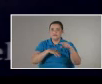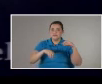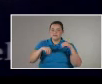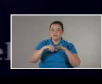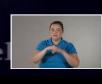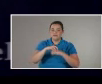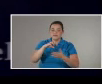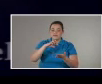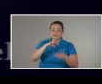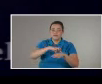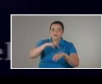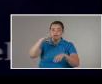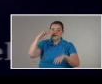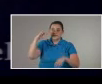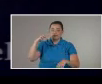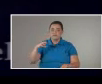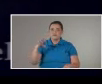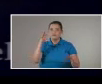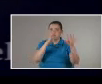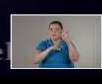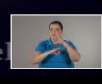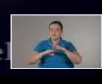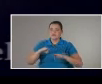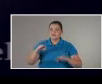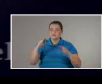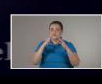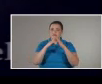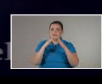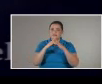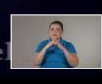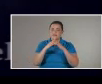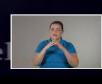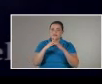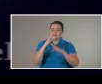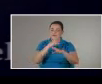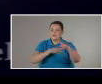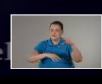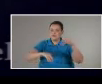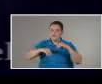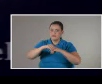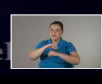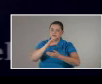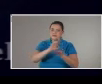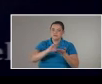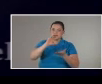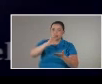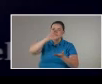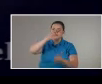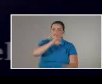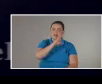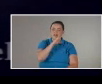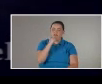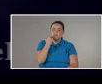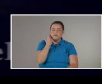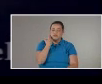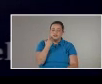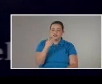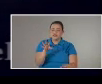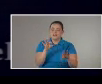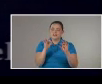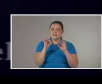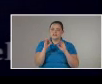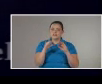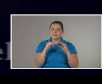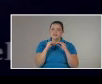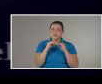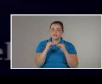eso, que dejan a sus amigos y bueno, cambio de colegio. La enfermedad a veces nos enseña.